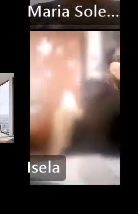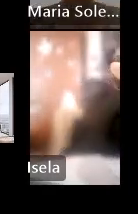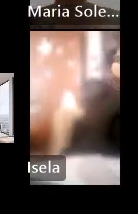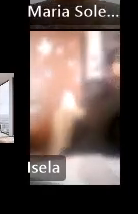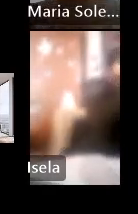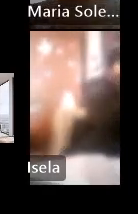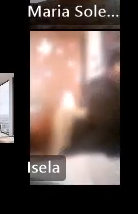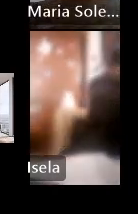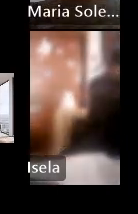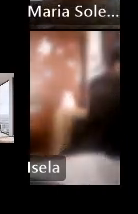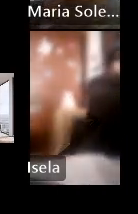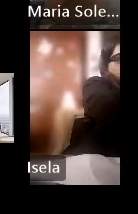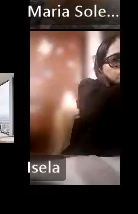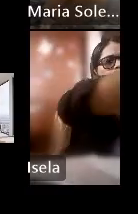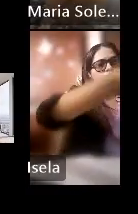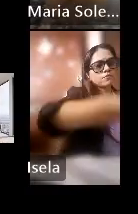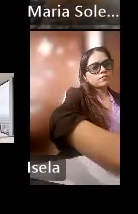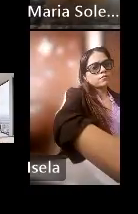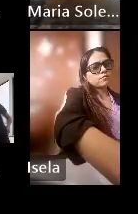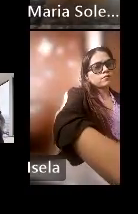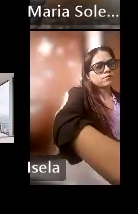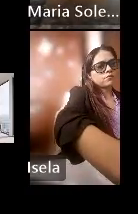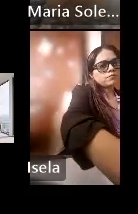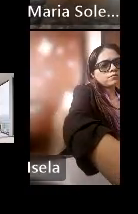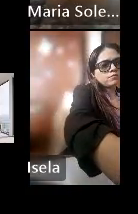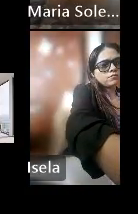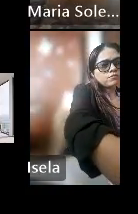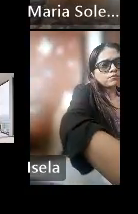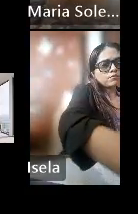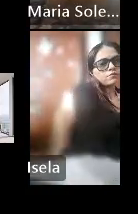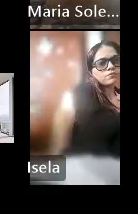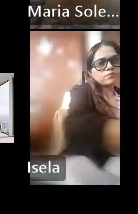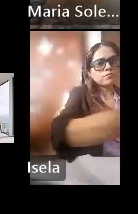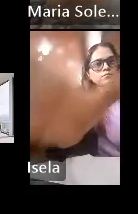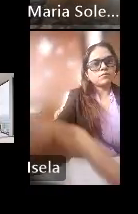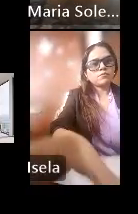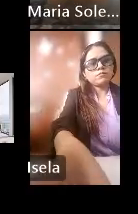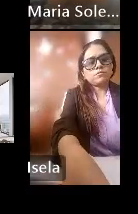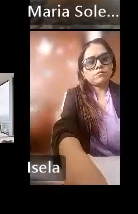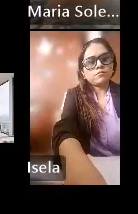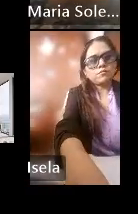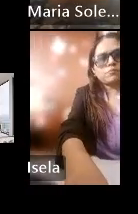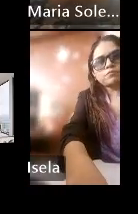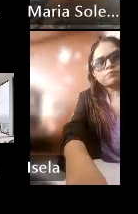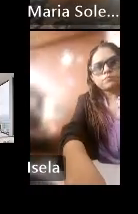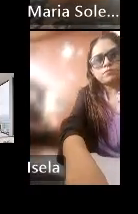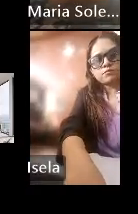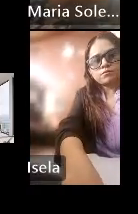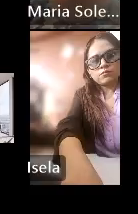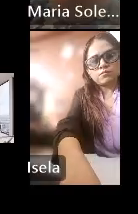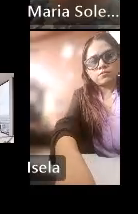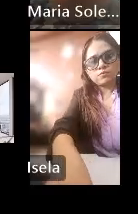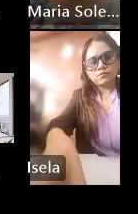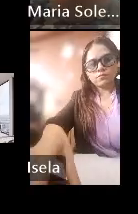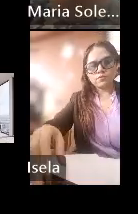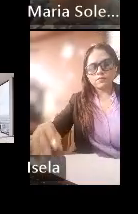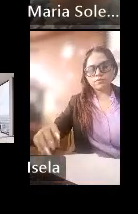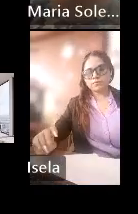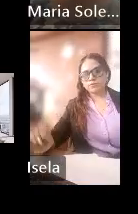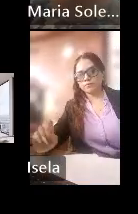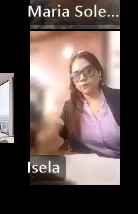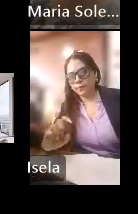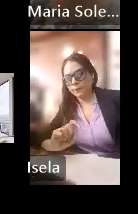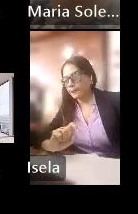necesidad. Cuando yo recibí la noticia hace 16 años de que mi primera hija había fallecido en mi vientre, la